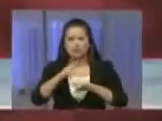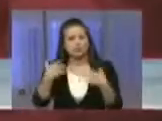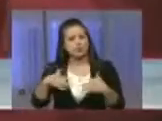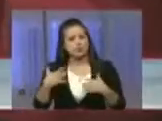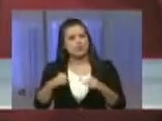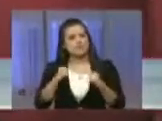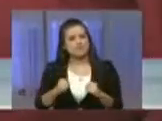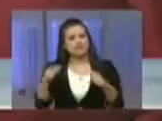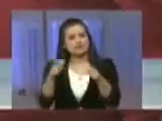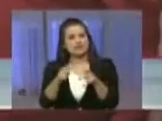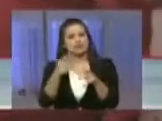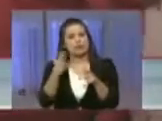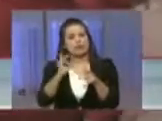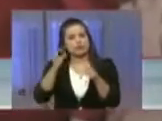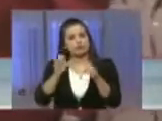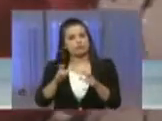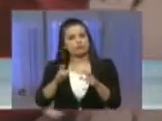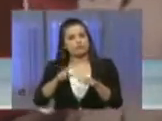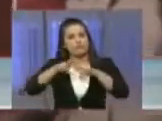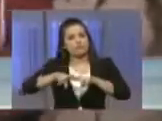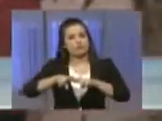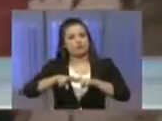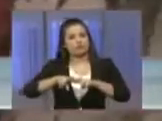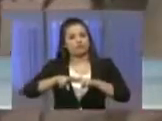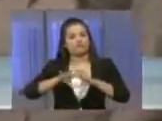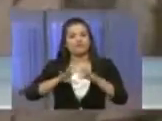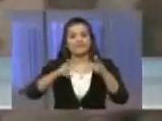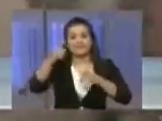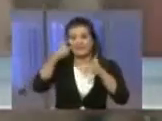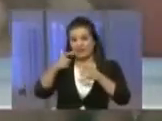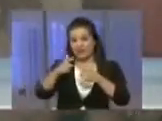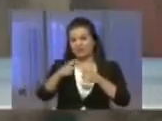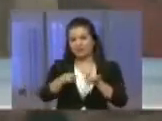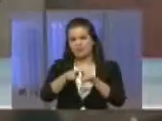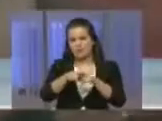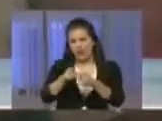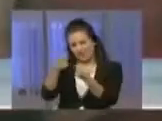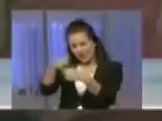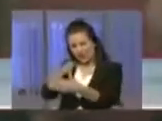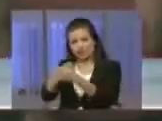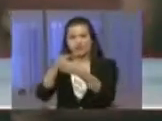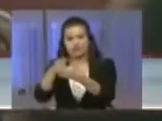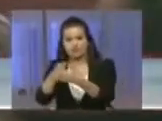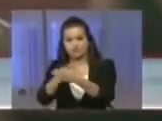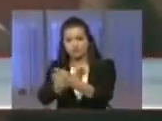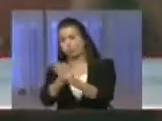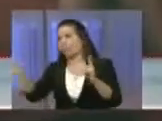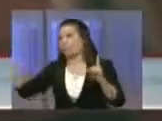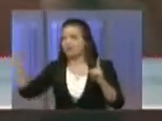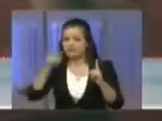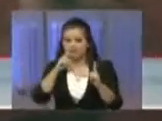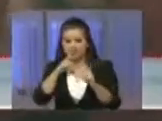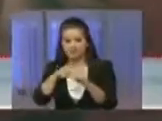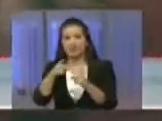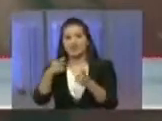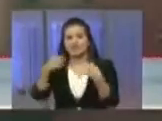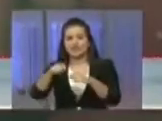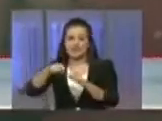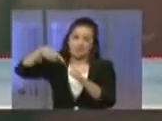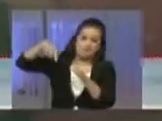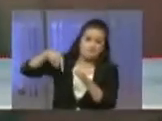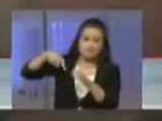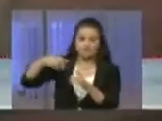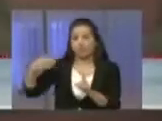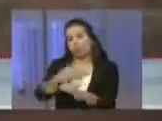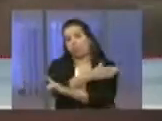y llegó Chávez le metí un pico y se doblaba se partía una pala se doblaba una chicura se partía Chávez